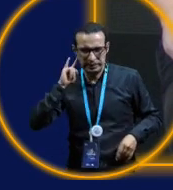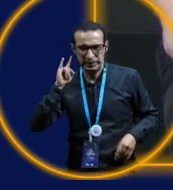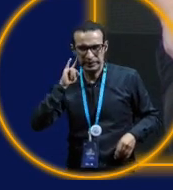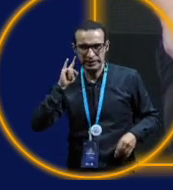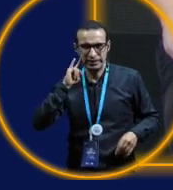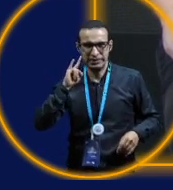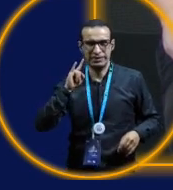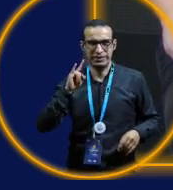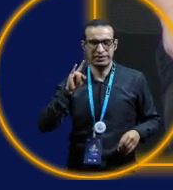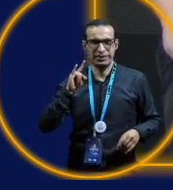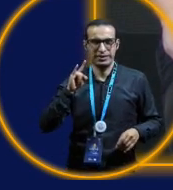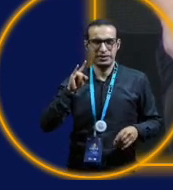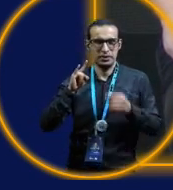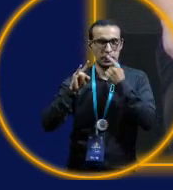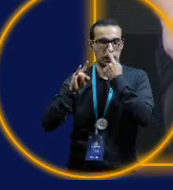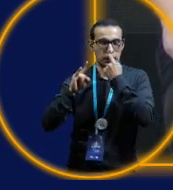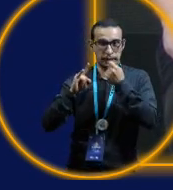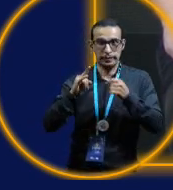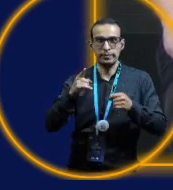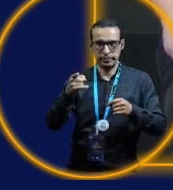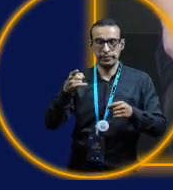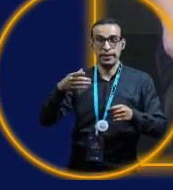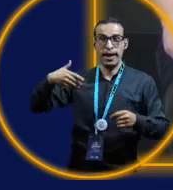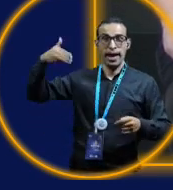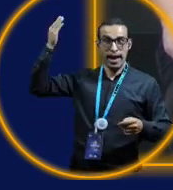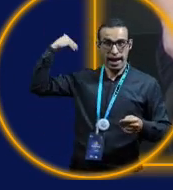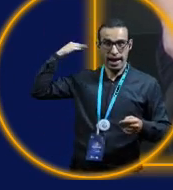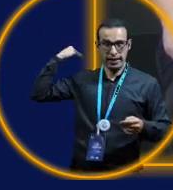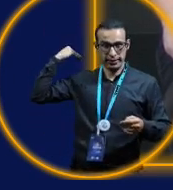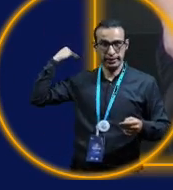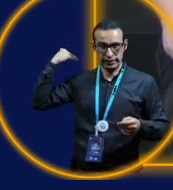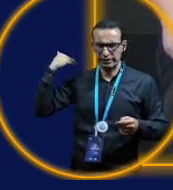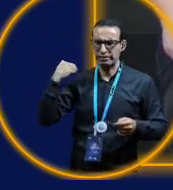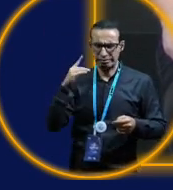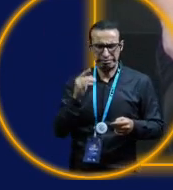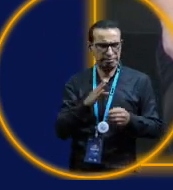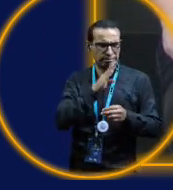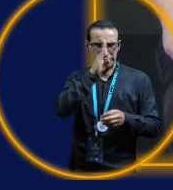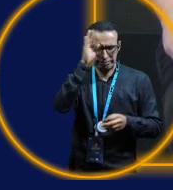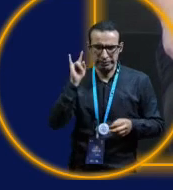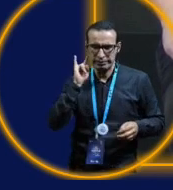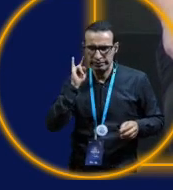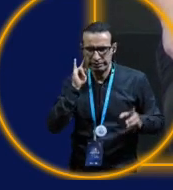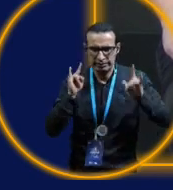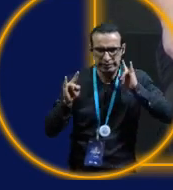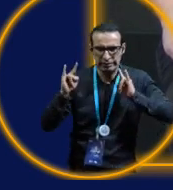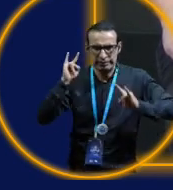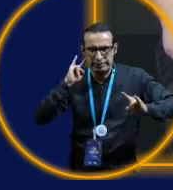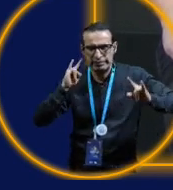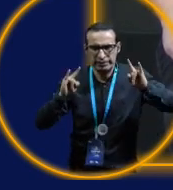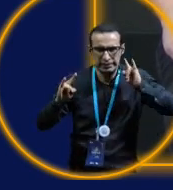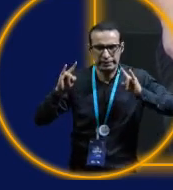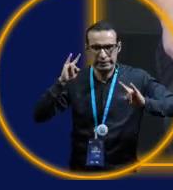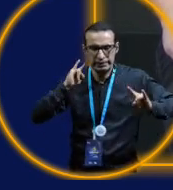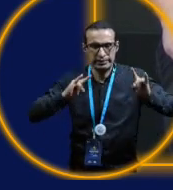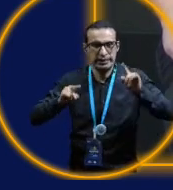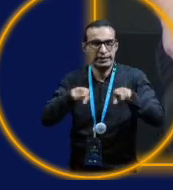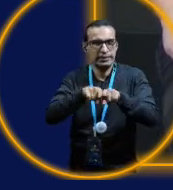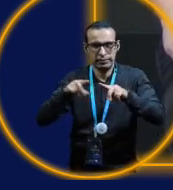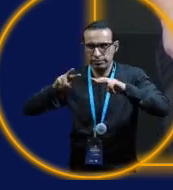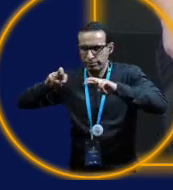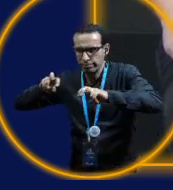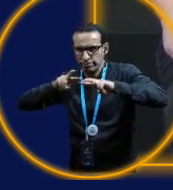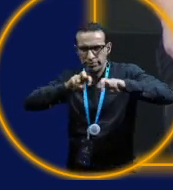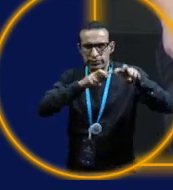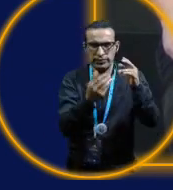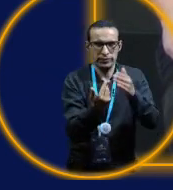lo dejé ir ya no elijo muchas canciones Y entonces se ha convertido en una verdad armienta descubrimiento para mí